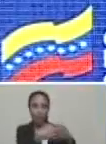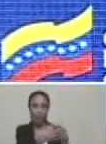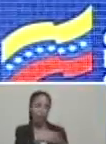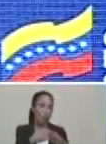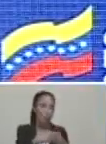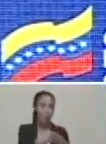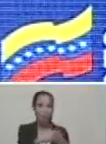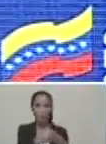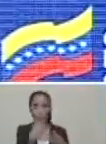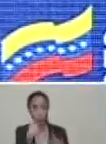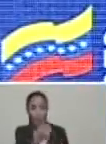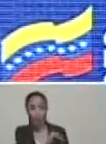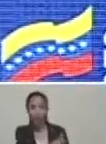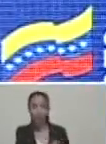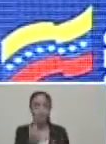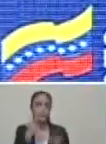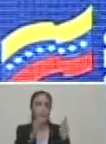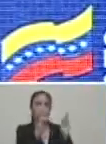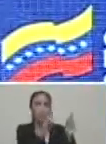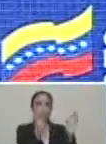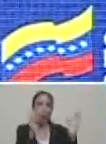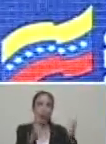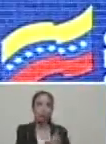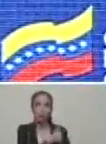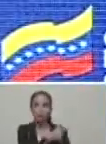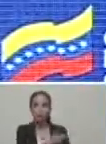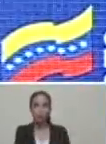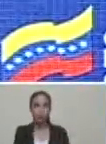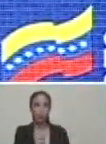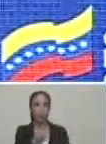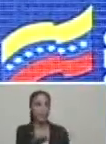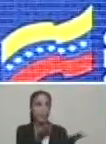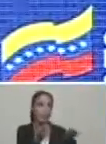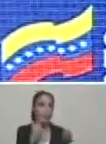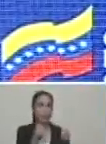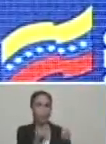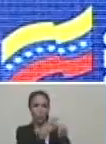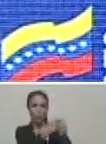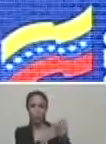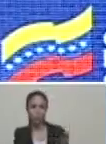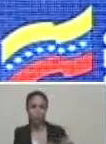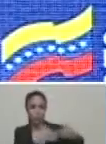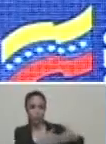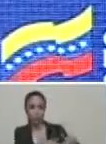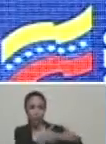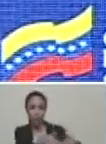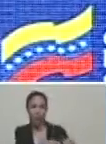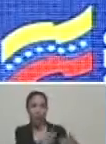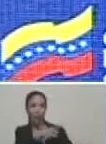miles de millones de dólares, con tanto capacidad logística, barcos, aviones,